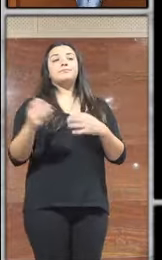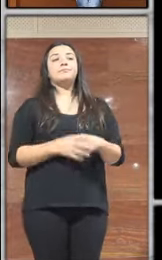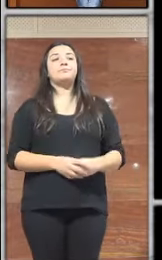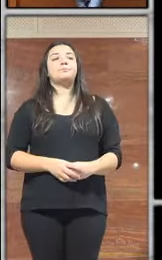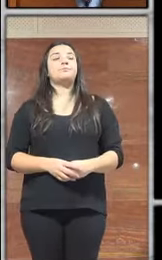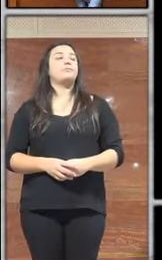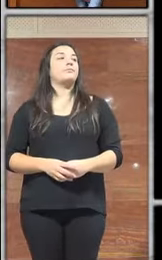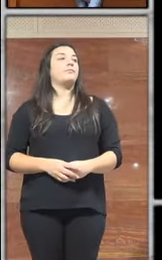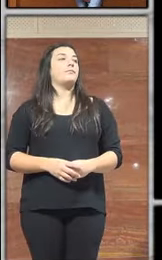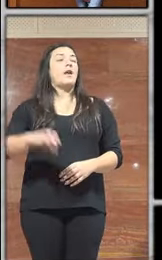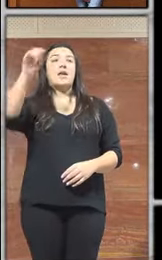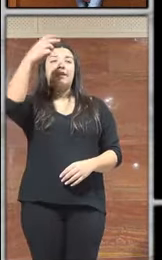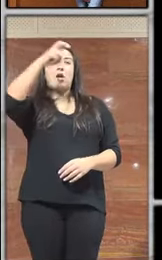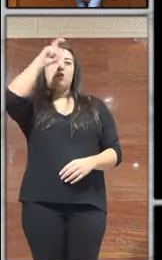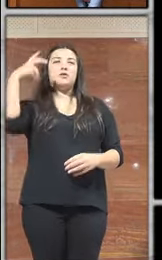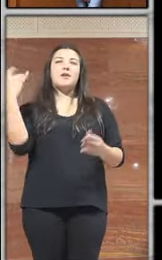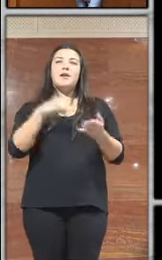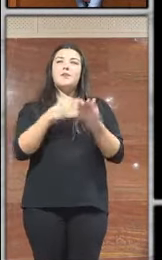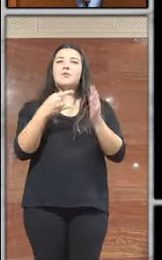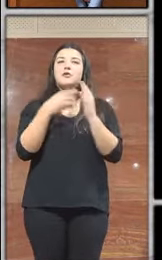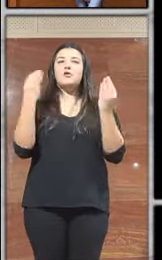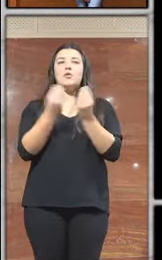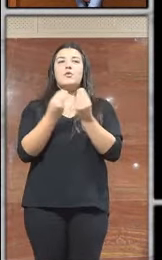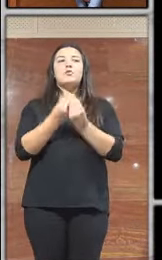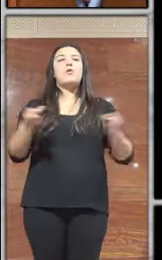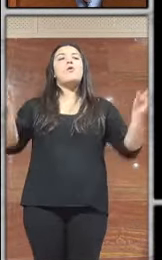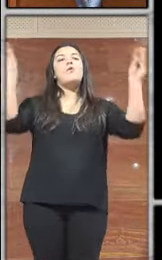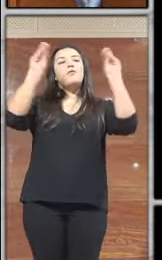luego, otra idea de proyecto conjunto era formación.